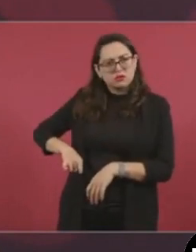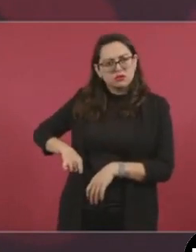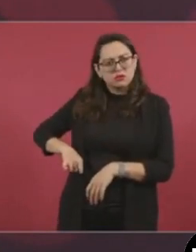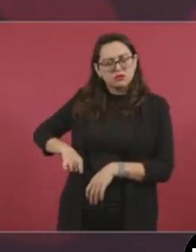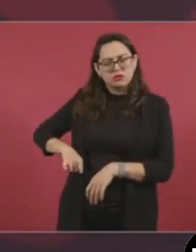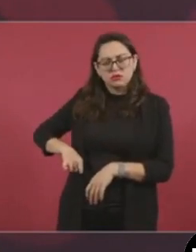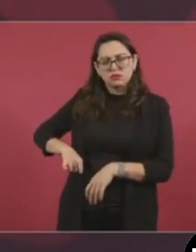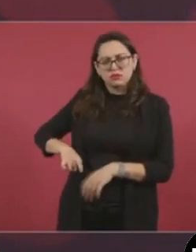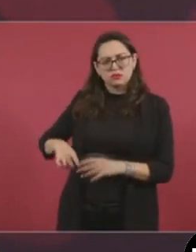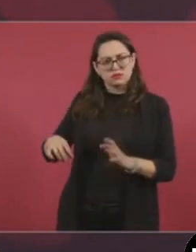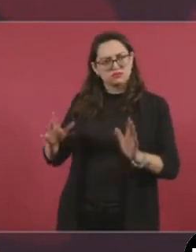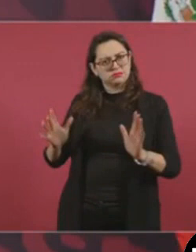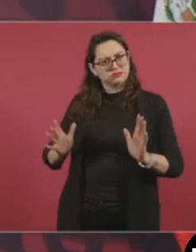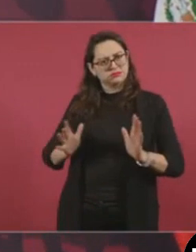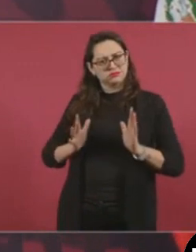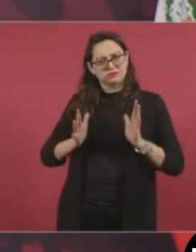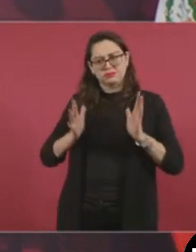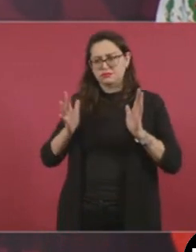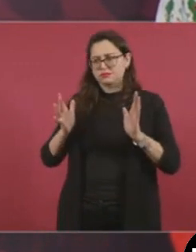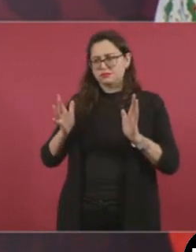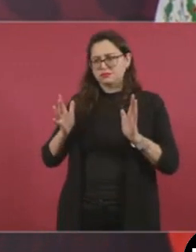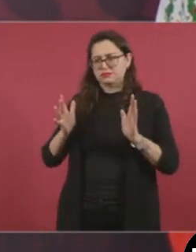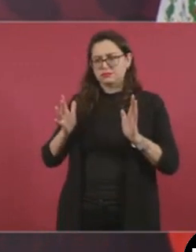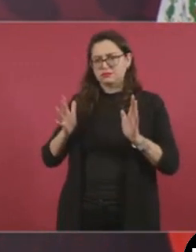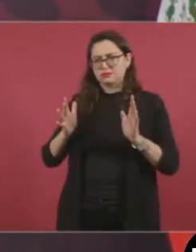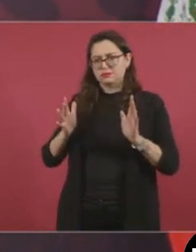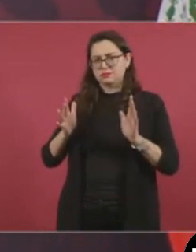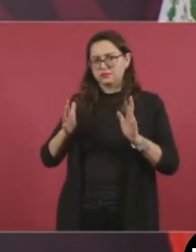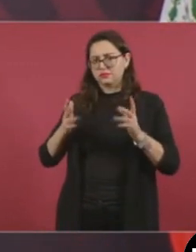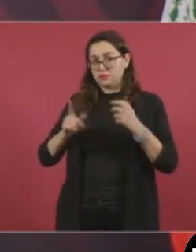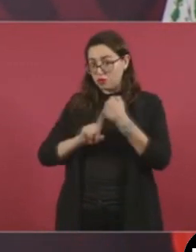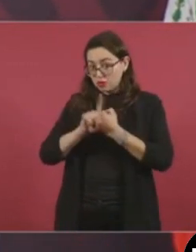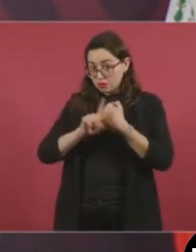del Estado, ya hay una connotación distinta.